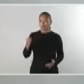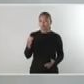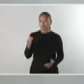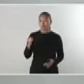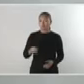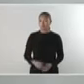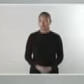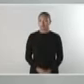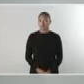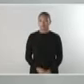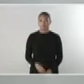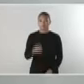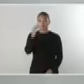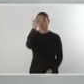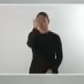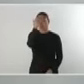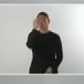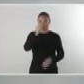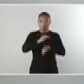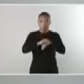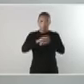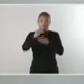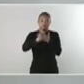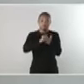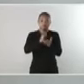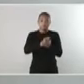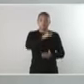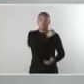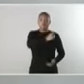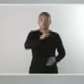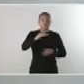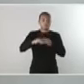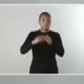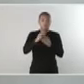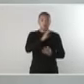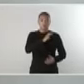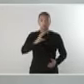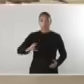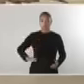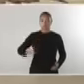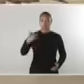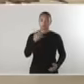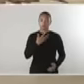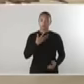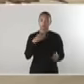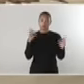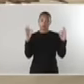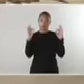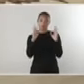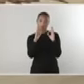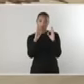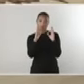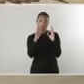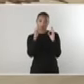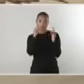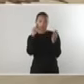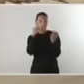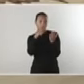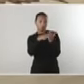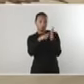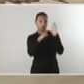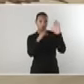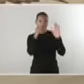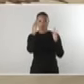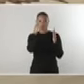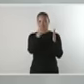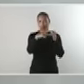junio deben saber ustedes amigos de Tamaulipas que los candidatos tienen frente a ellos un monitor